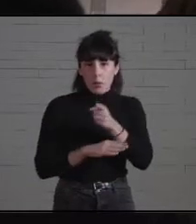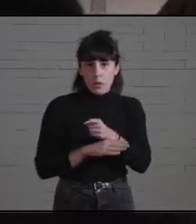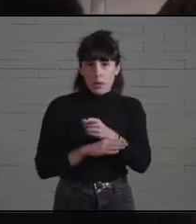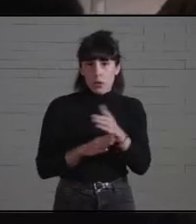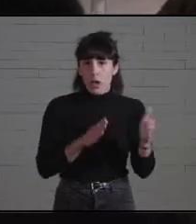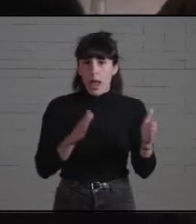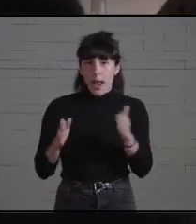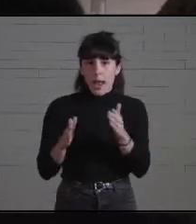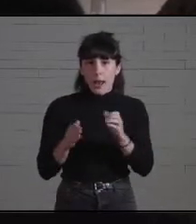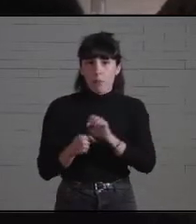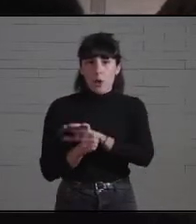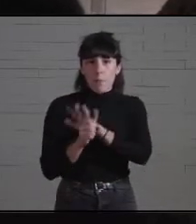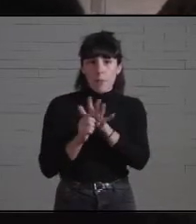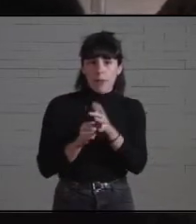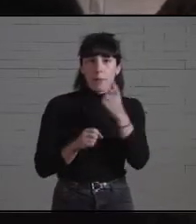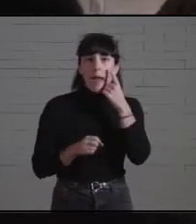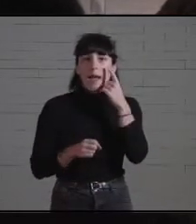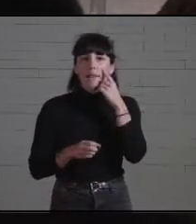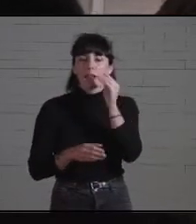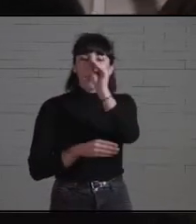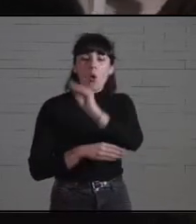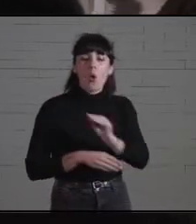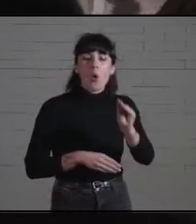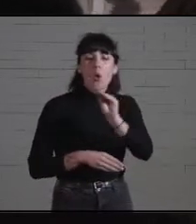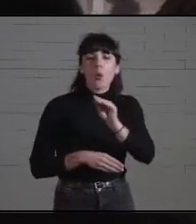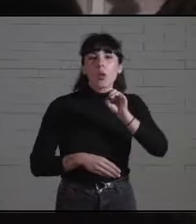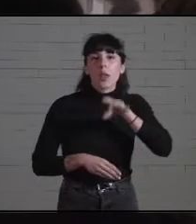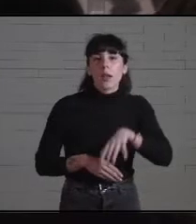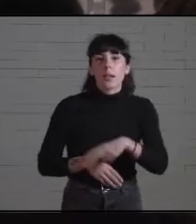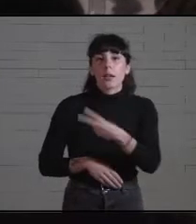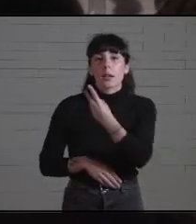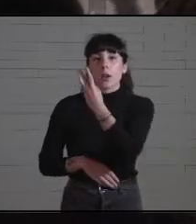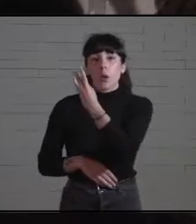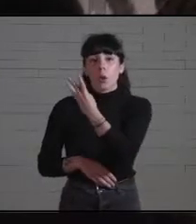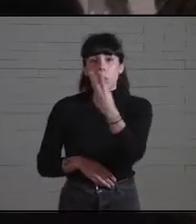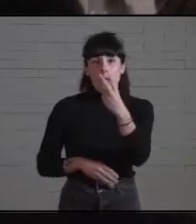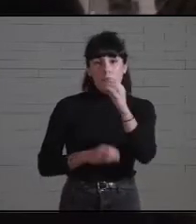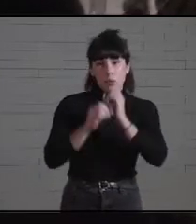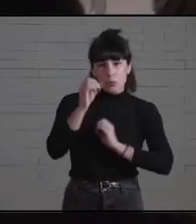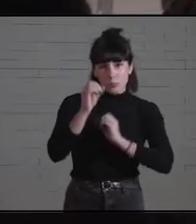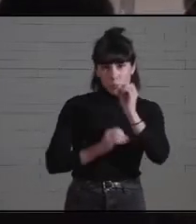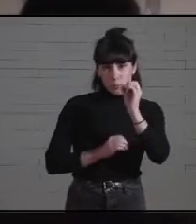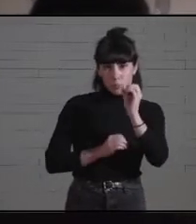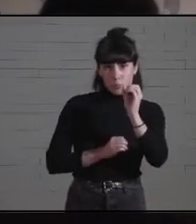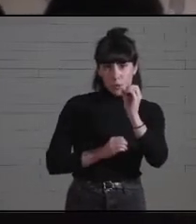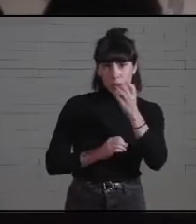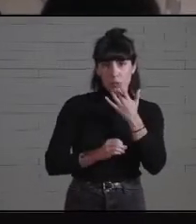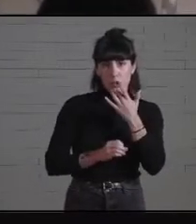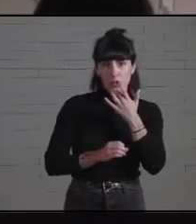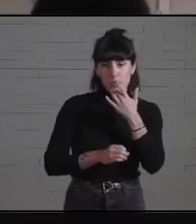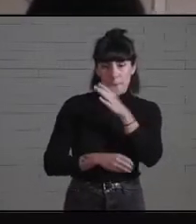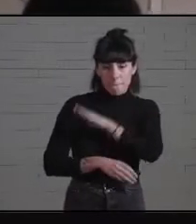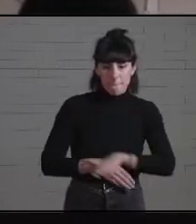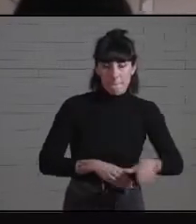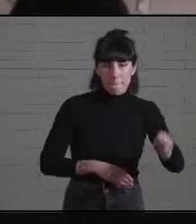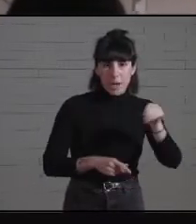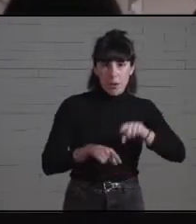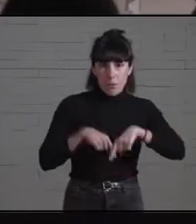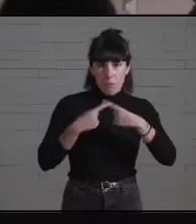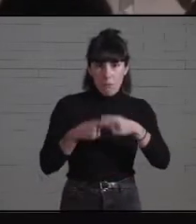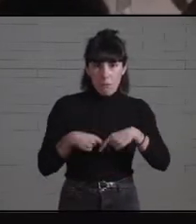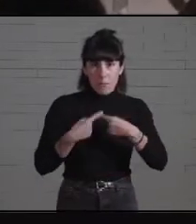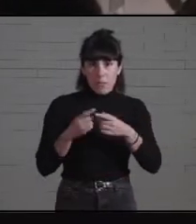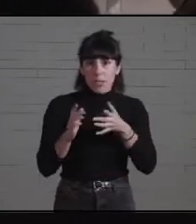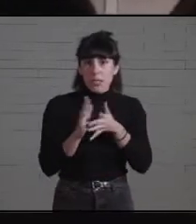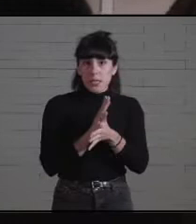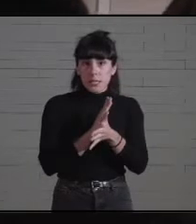y a ver quién les ha cuidado durante ese tiempo. Un 42% de las personas con menores ha